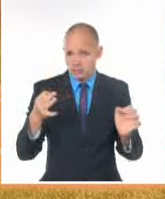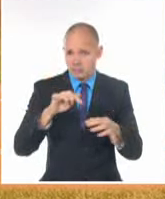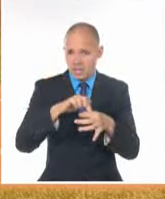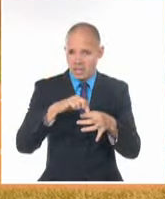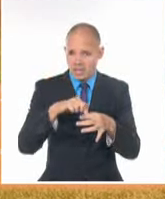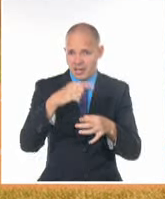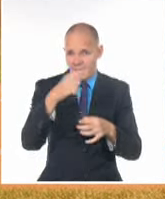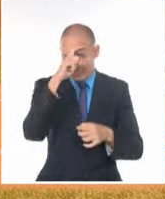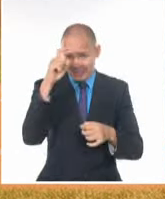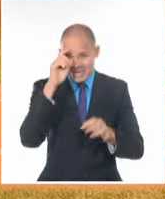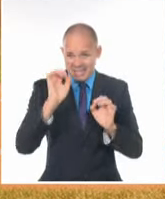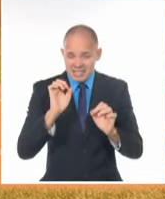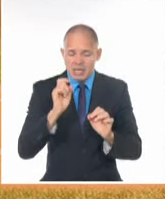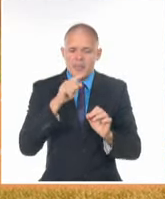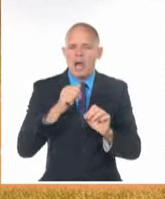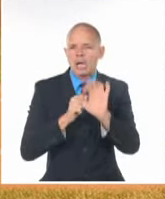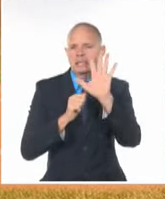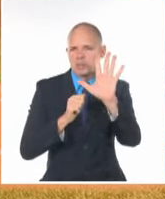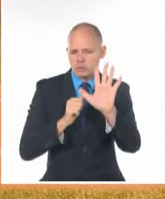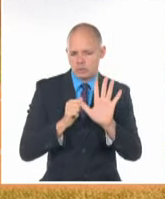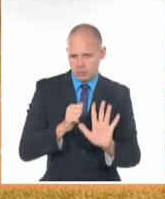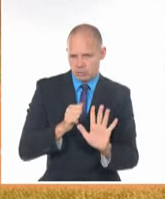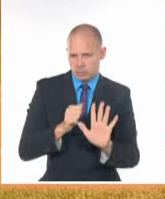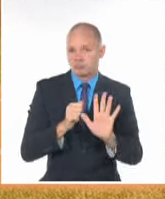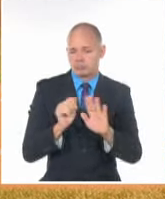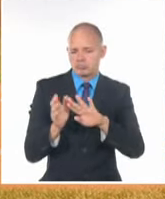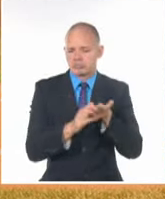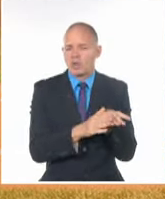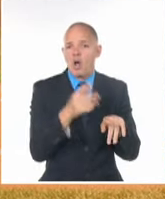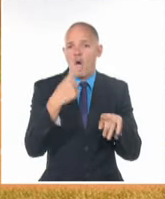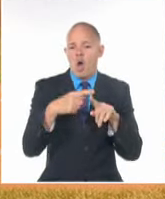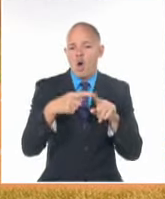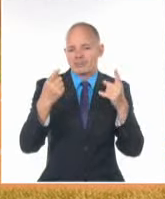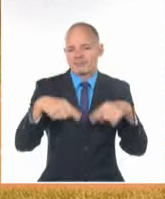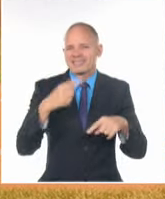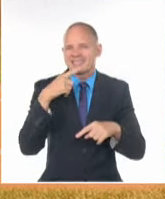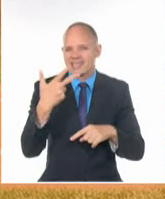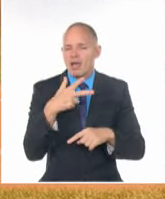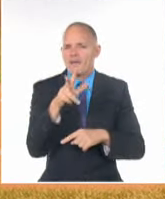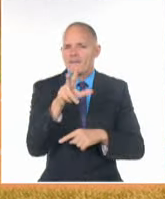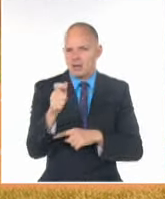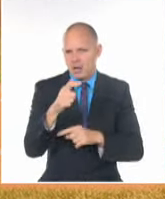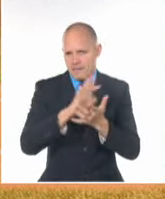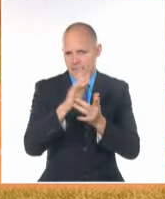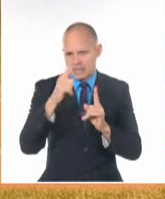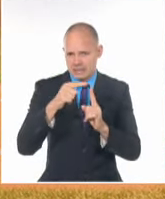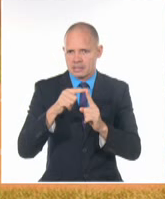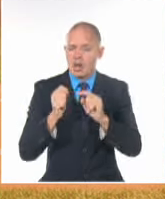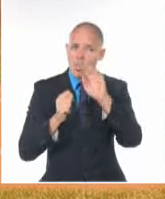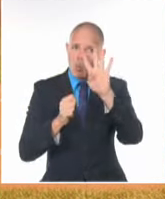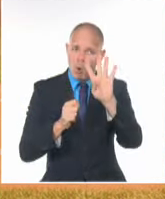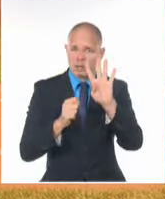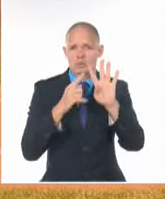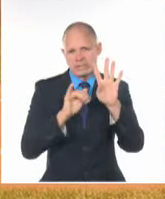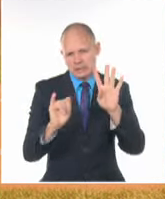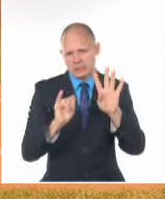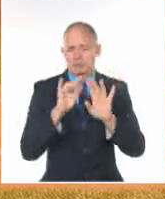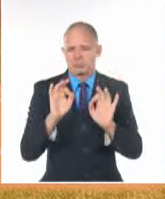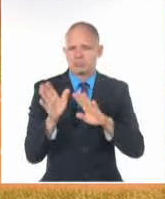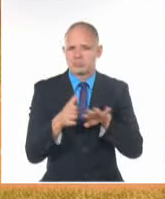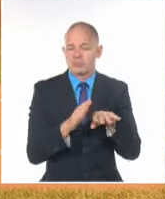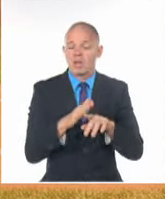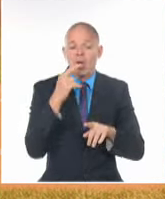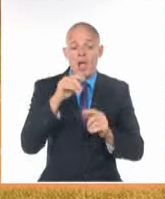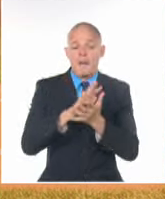con 5-5, mientras que en el onceno los villaclareños y matanceros con 4-6. A propósito, los yumurinos ostentan un promedio